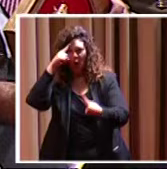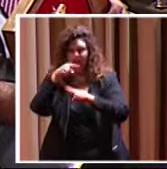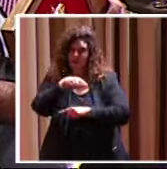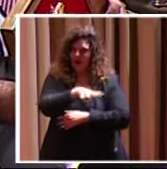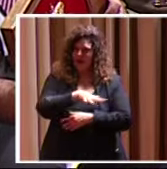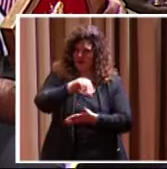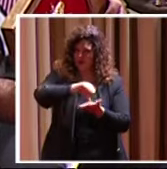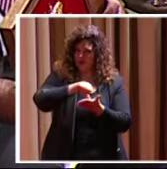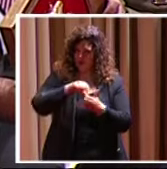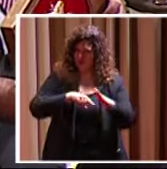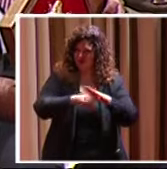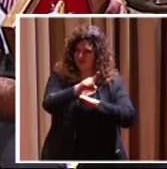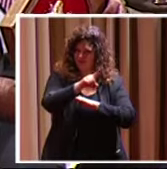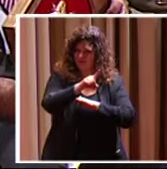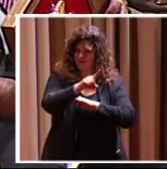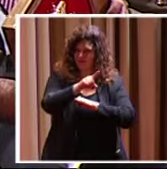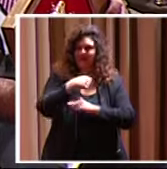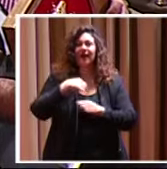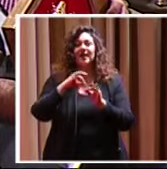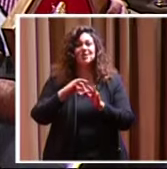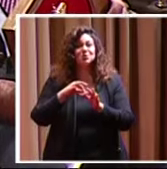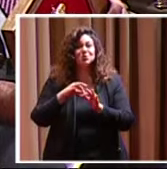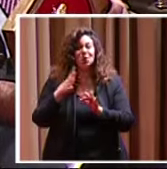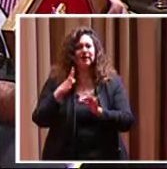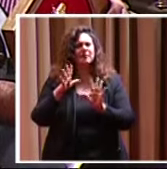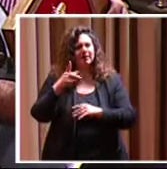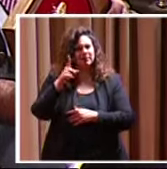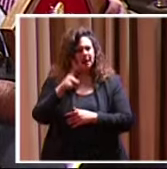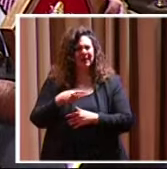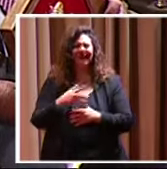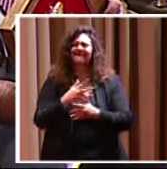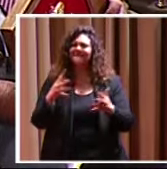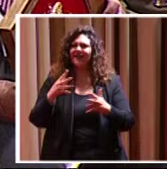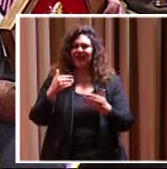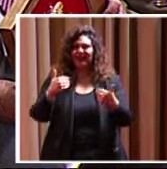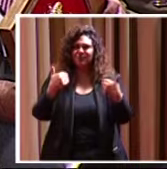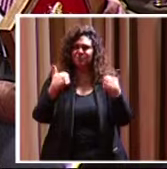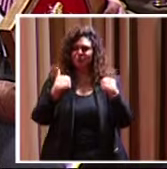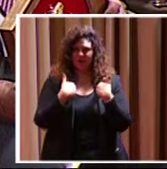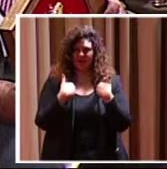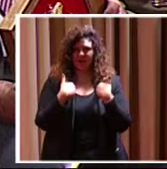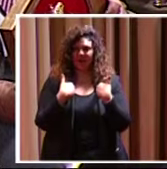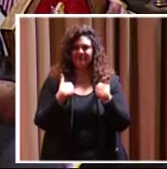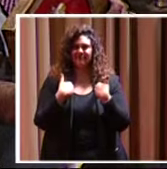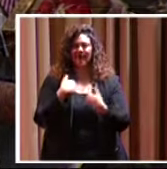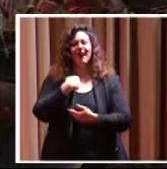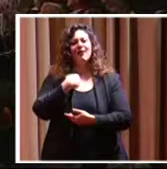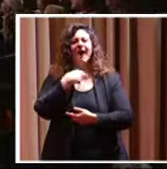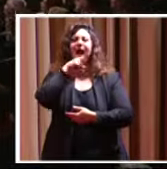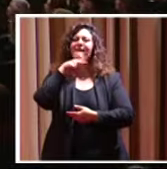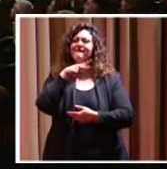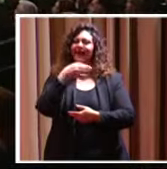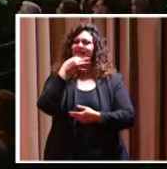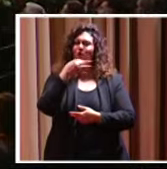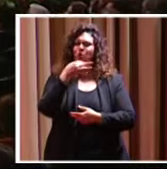urbano. He tenido la suerte, pero también la inmensa responsabilidad de hablar y dar las gracias, sobre todo